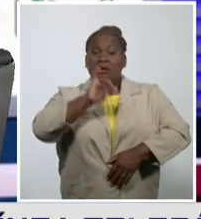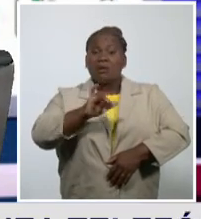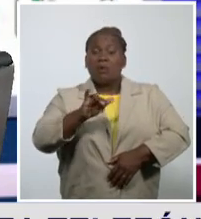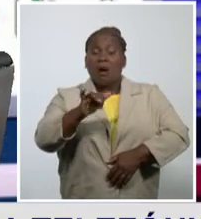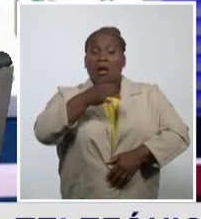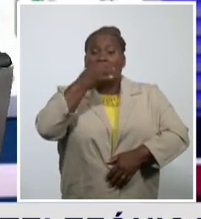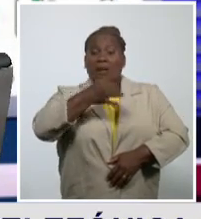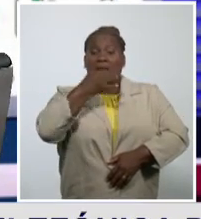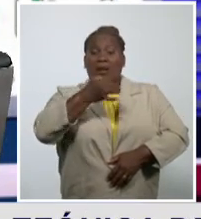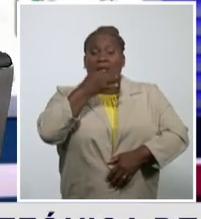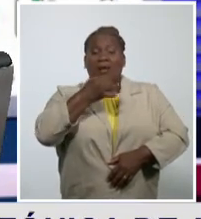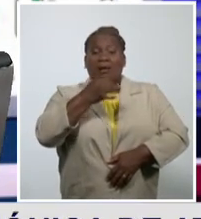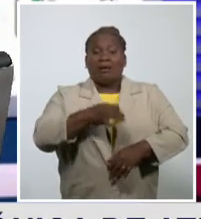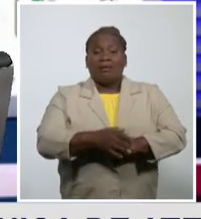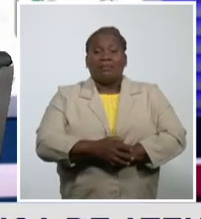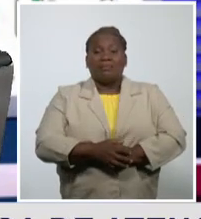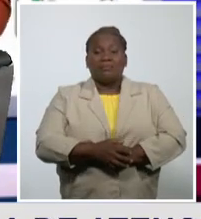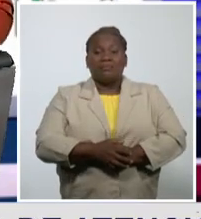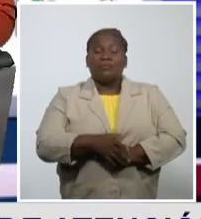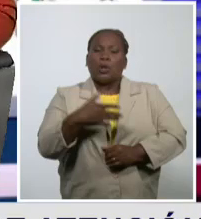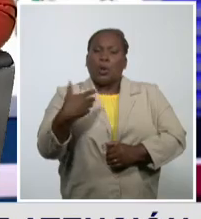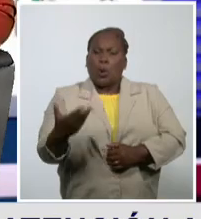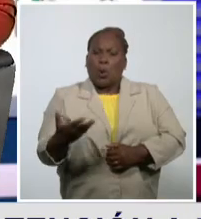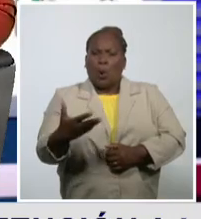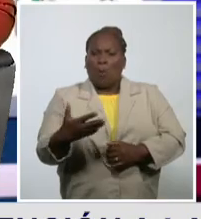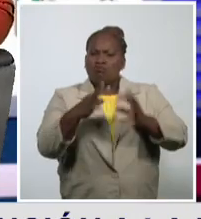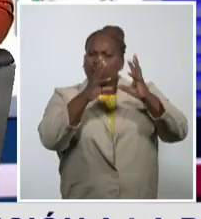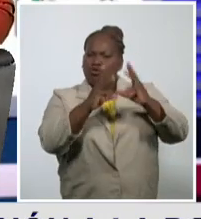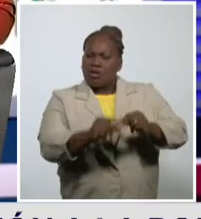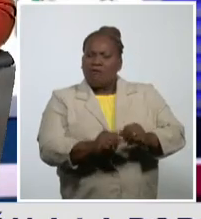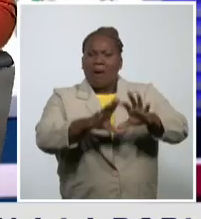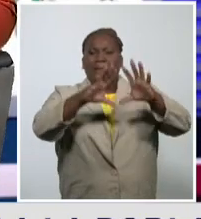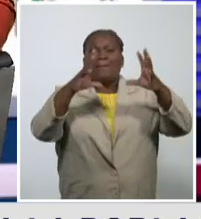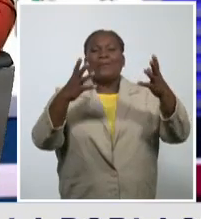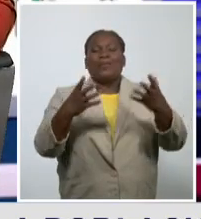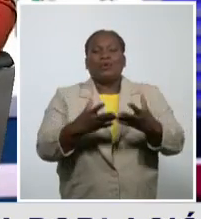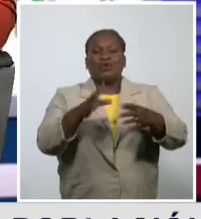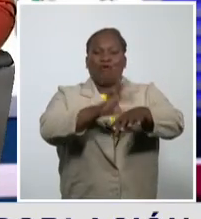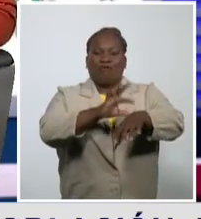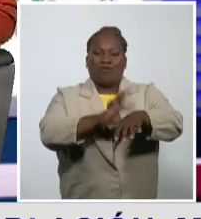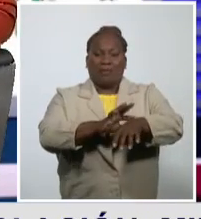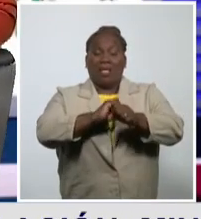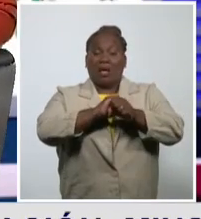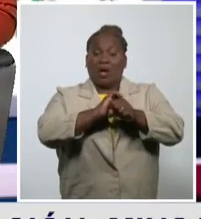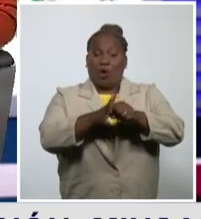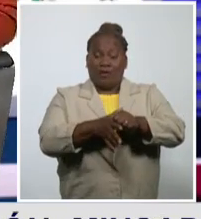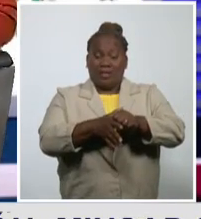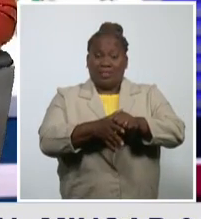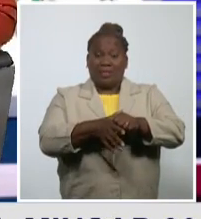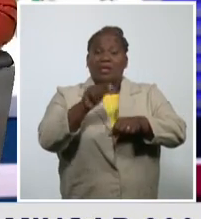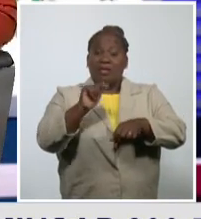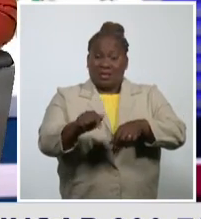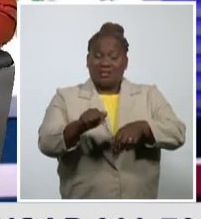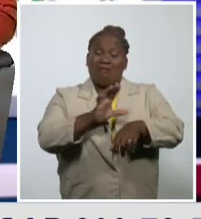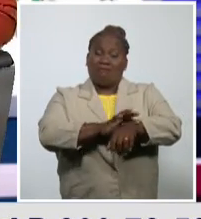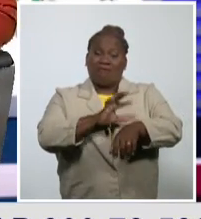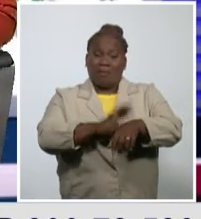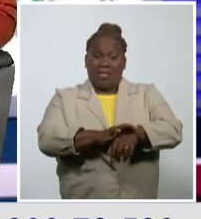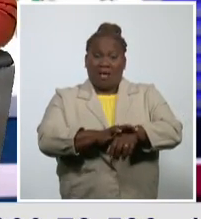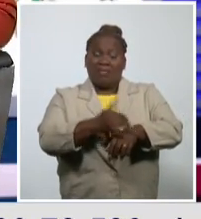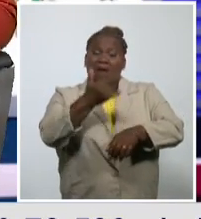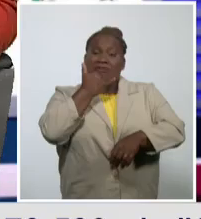esta jornada, el comportamiento a nivel mundial de esta enfermedad, una enfermedad que también azota a